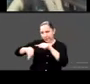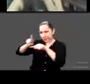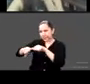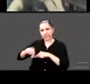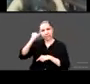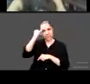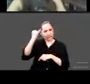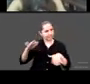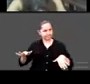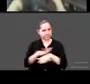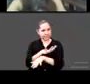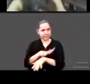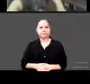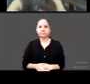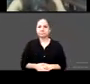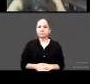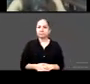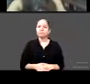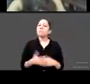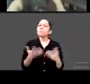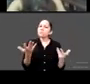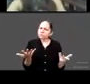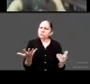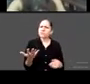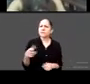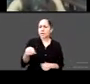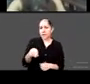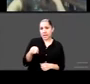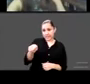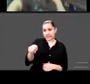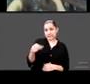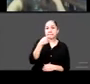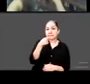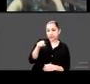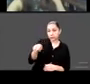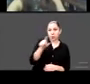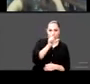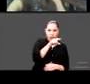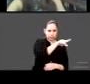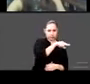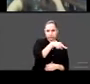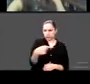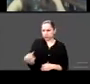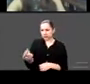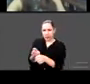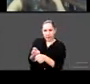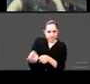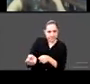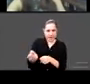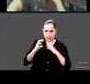¿cuáles son esos impactos en el niño, en la niña? Que si después lo sumamos, puesto